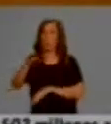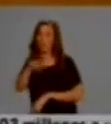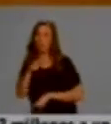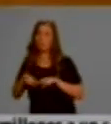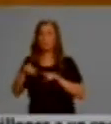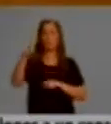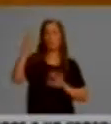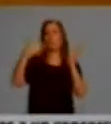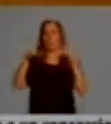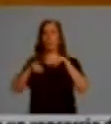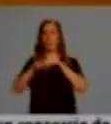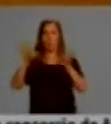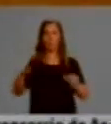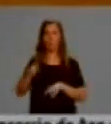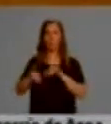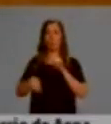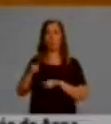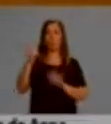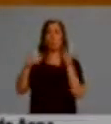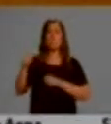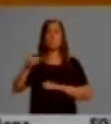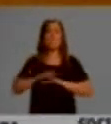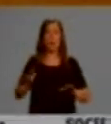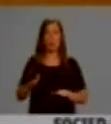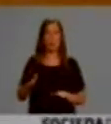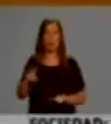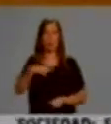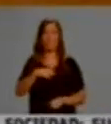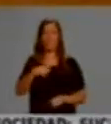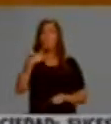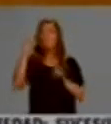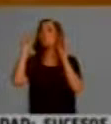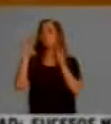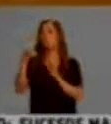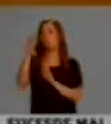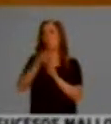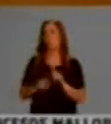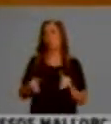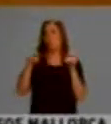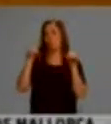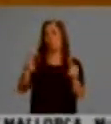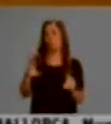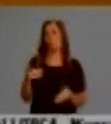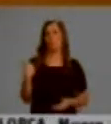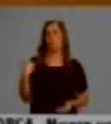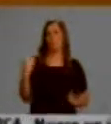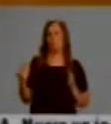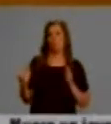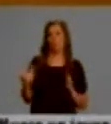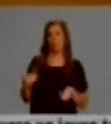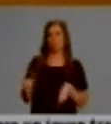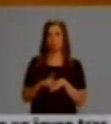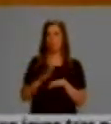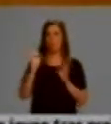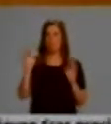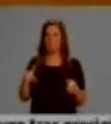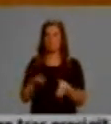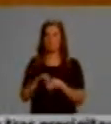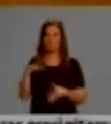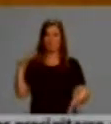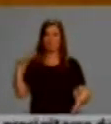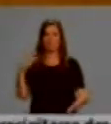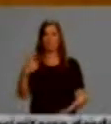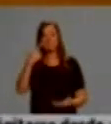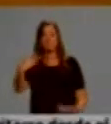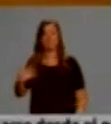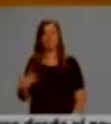exculpatorias ante la gravedad de determinados comportamientos. Es lo que dice su programa electoral. Está claro que no han sido consecuentes y